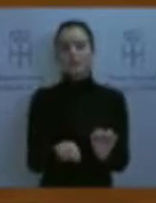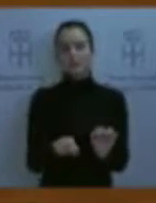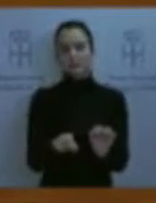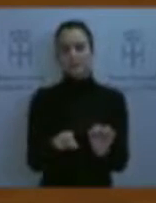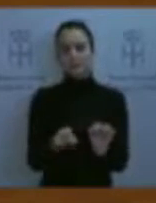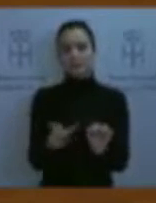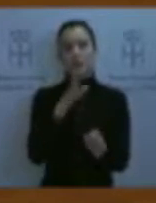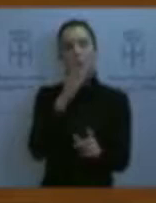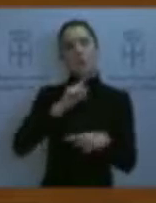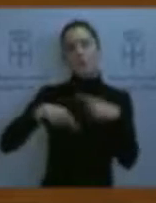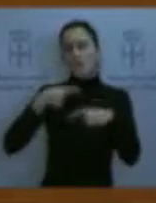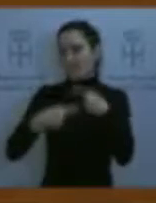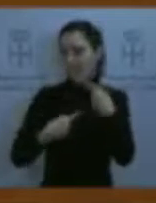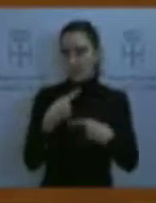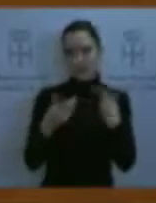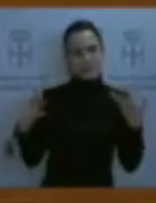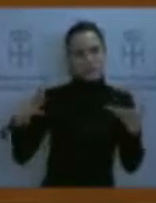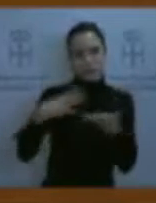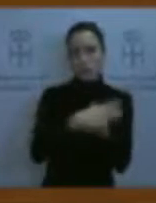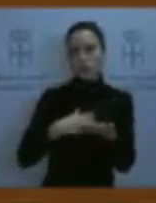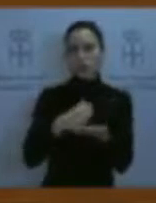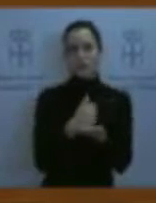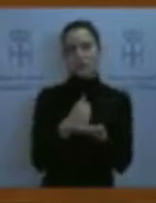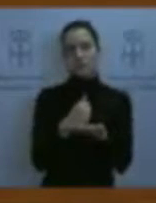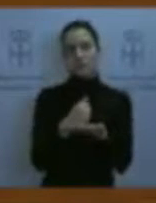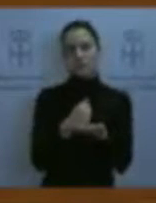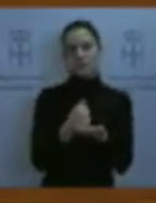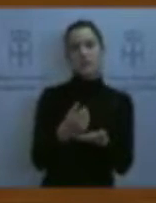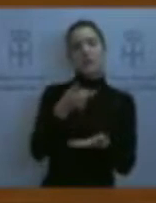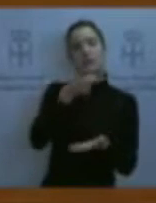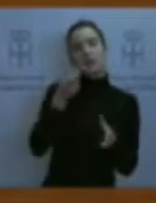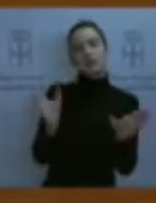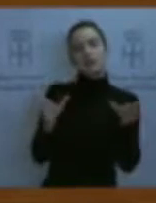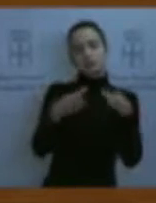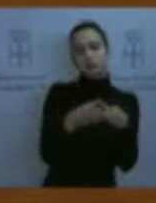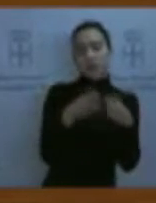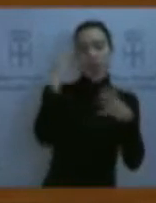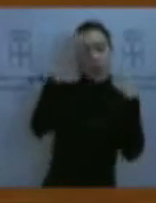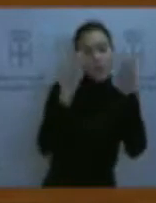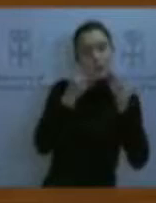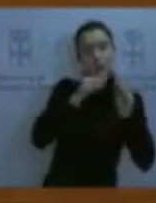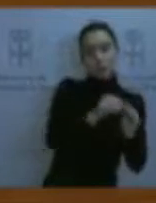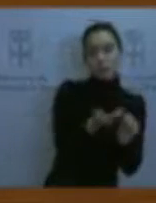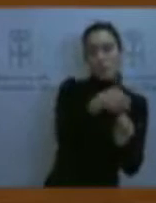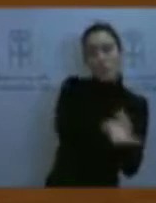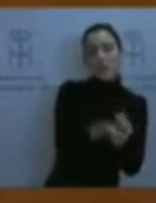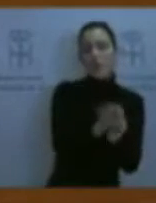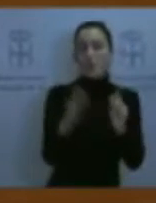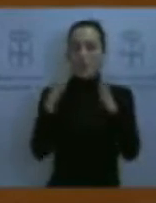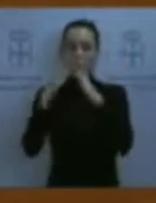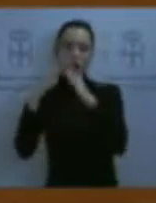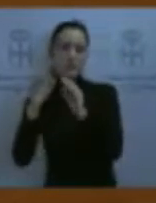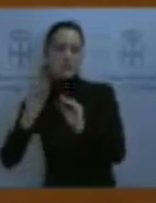que perdieron su ganado o las sus casas o las sus herramientas de trabajo con